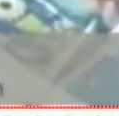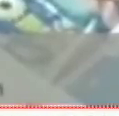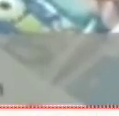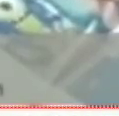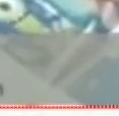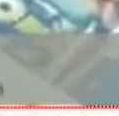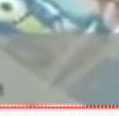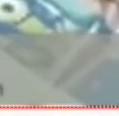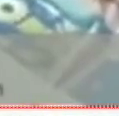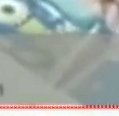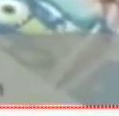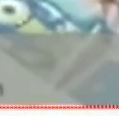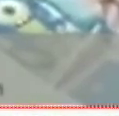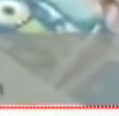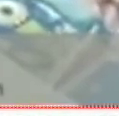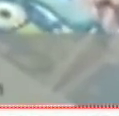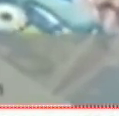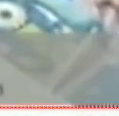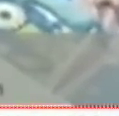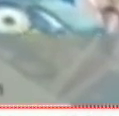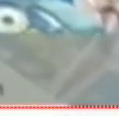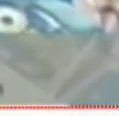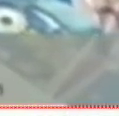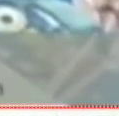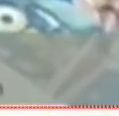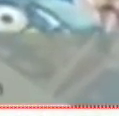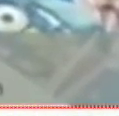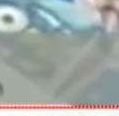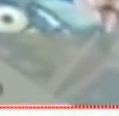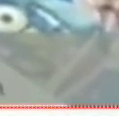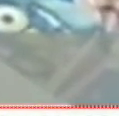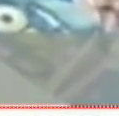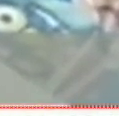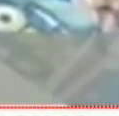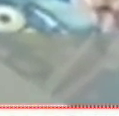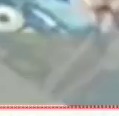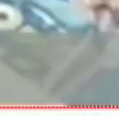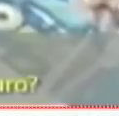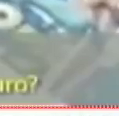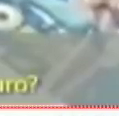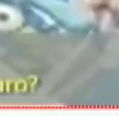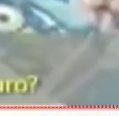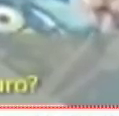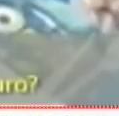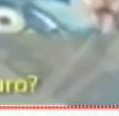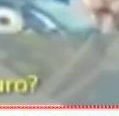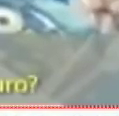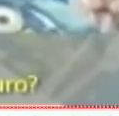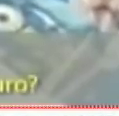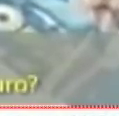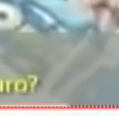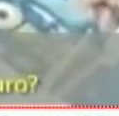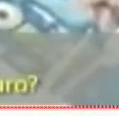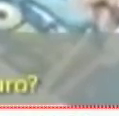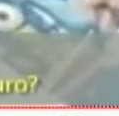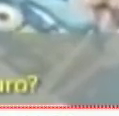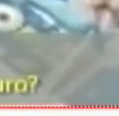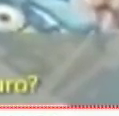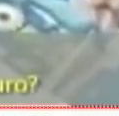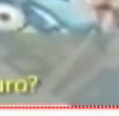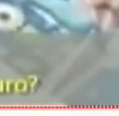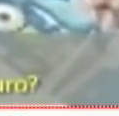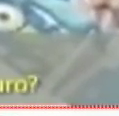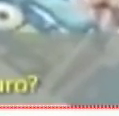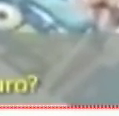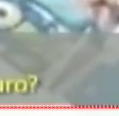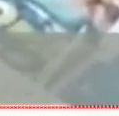Ahorita, últimamente, sí. Ya lo conocimos aquí en Pacaraima. ¿Y qué decía él? ¿Él era que nos quiere tomar el